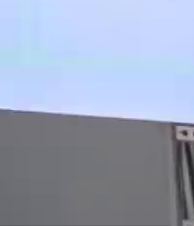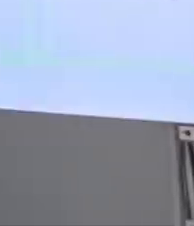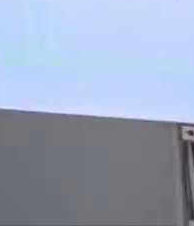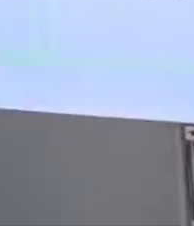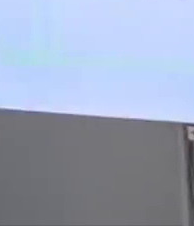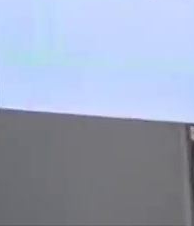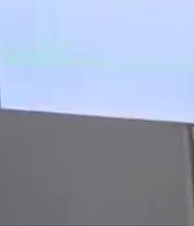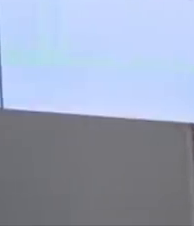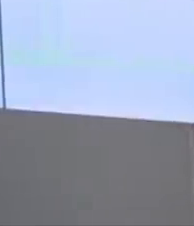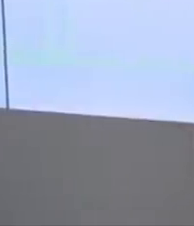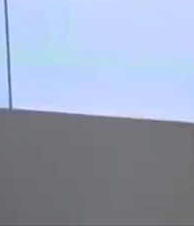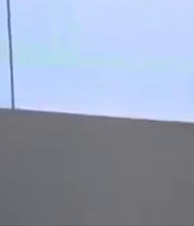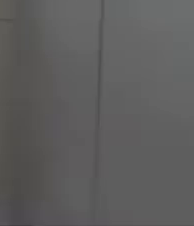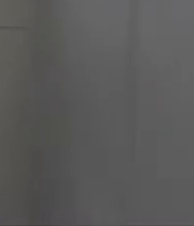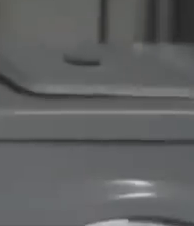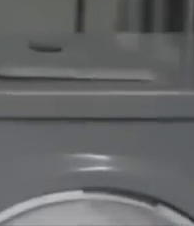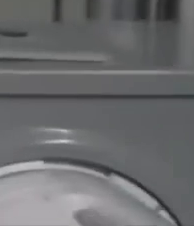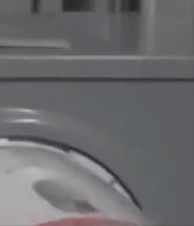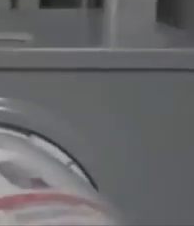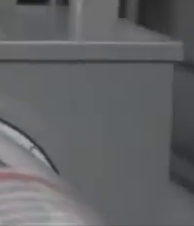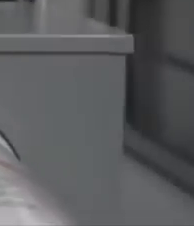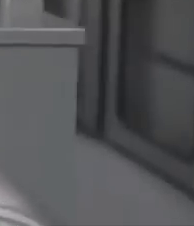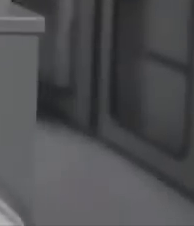Representa también una